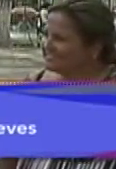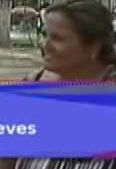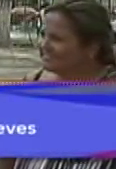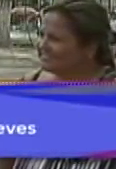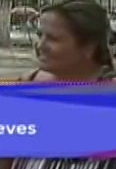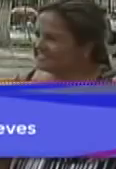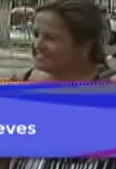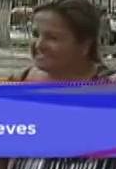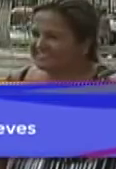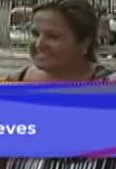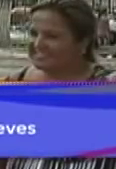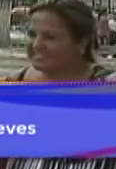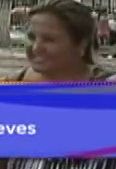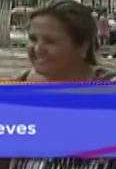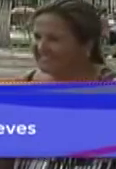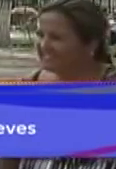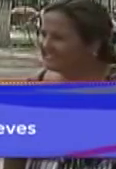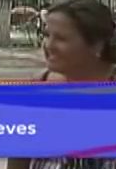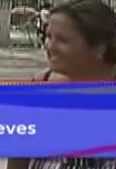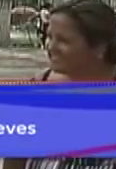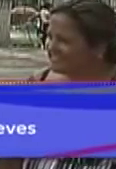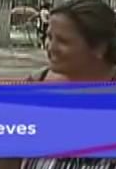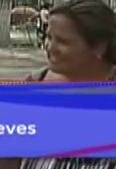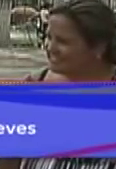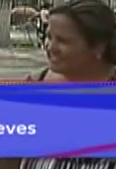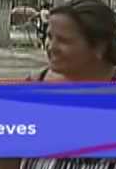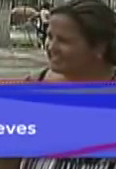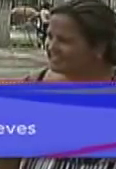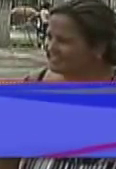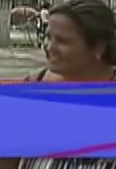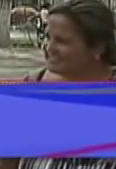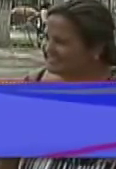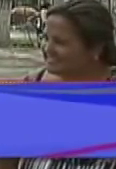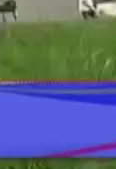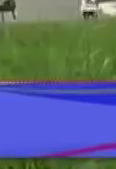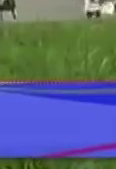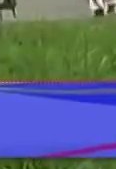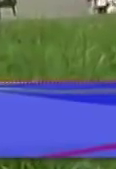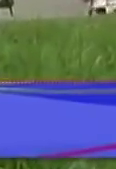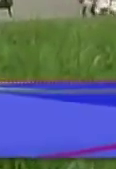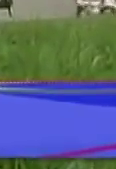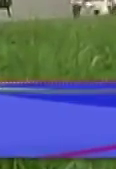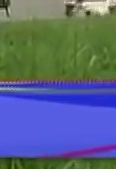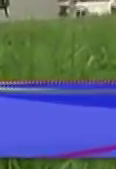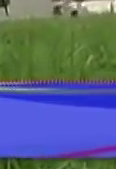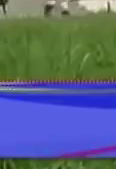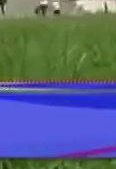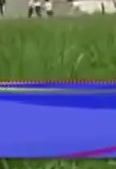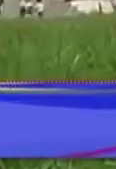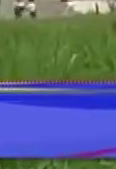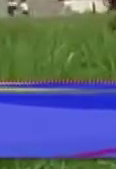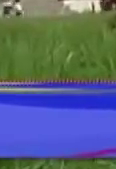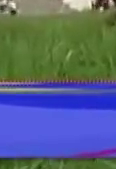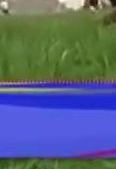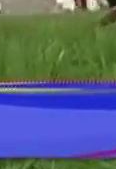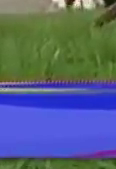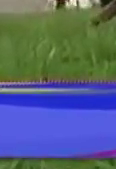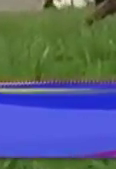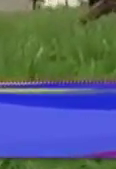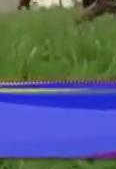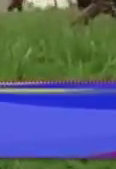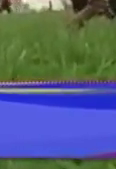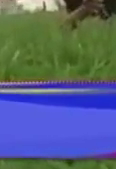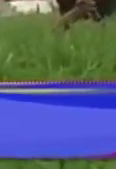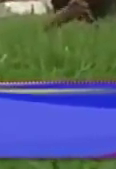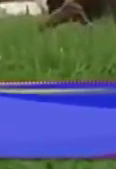encontramos con nuestro gobernador de la mano en una sola acción de gobierno, con Barrio Nuevo, Barrio Tricolor, y lo más importante, con nuestros consejos